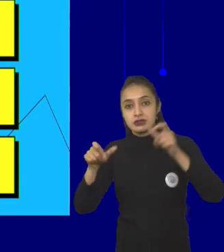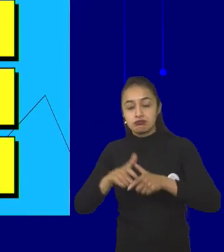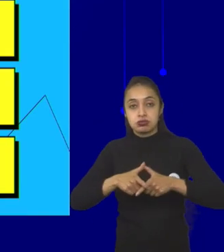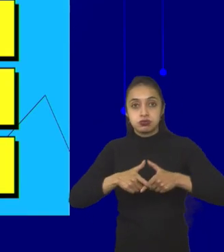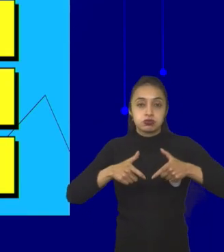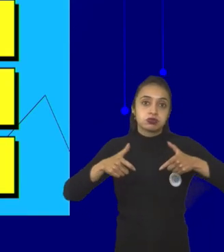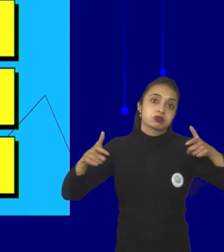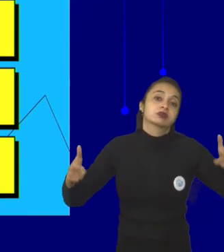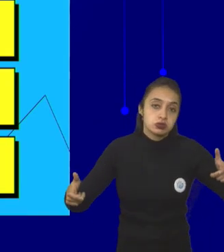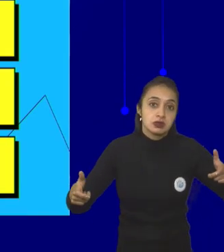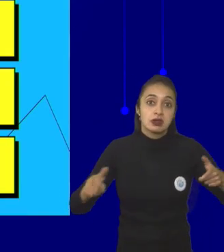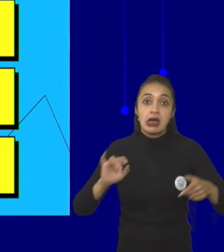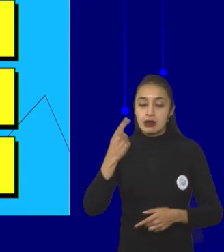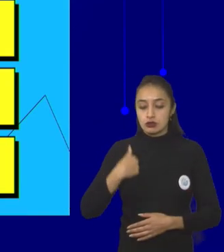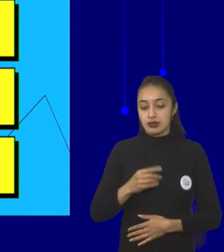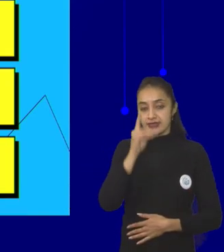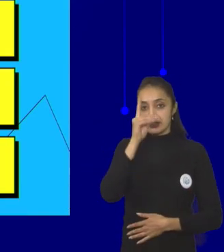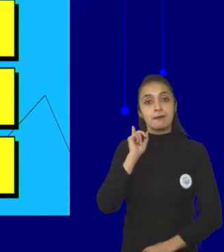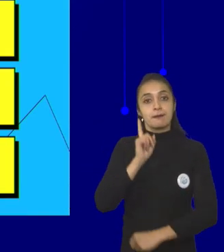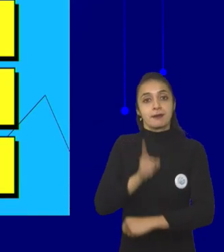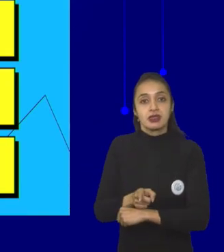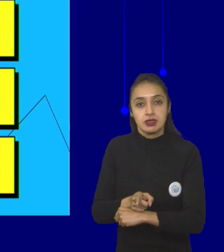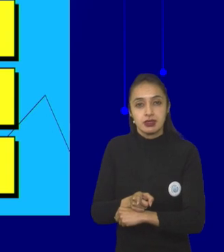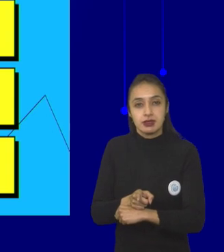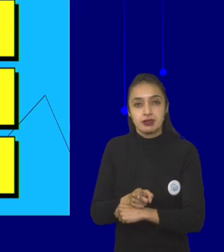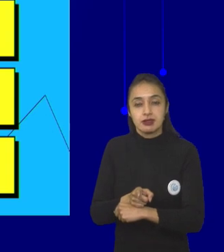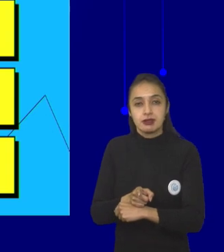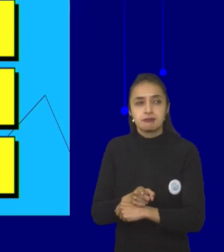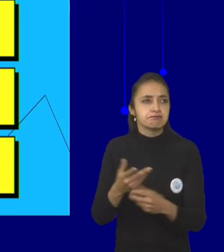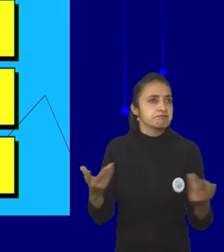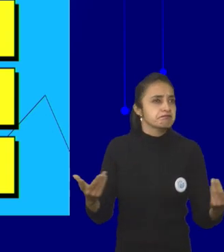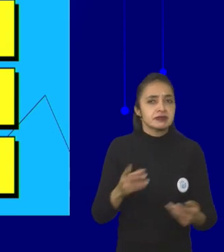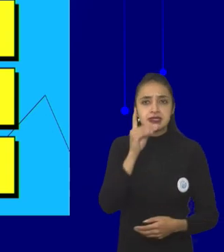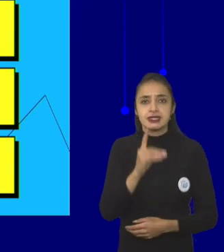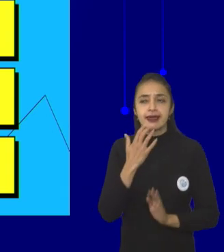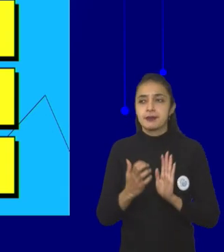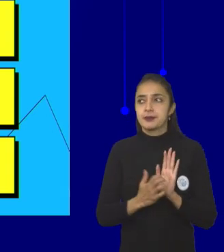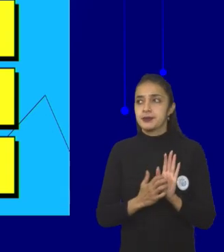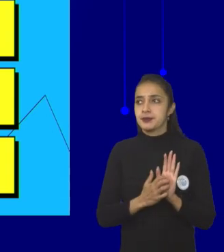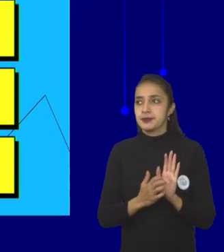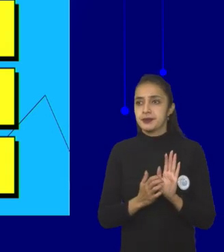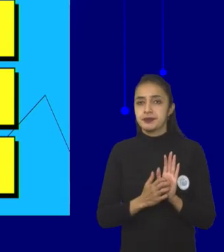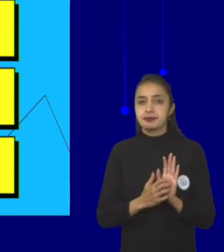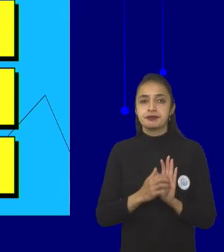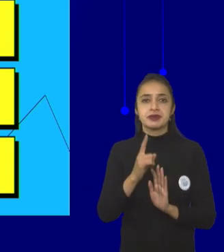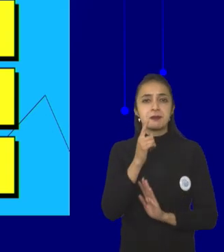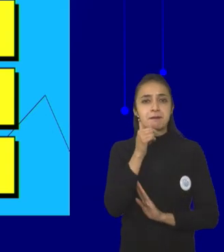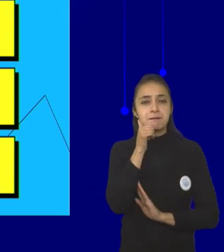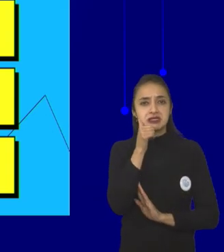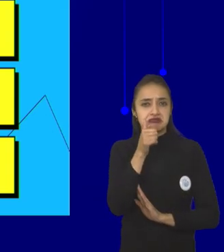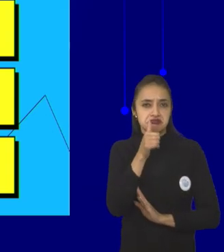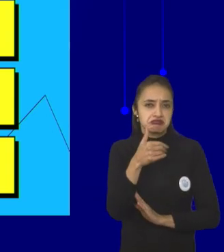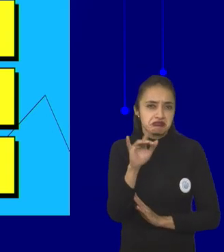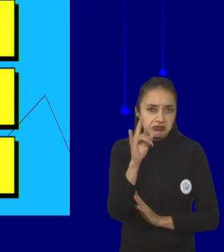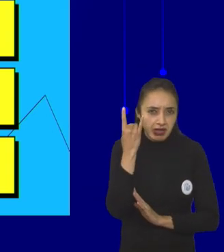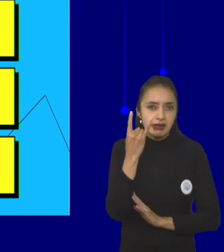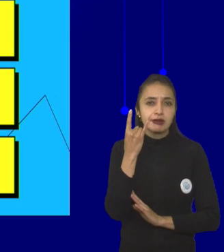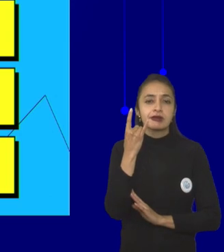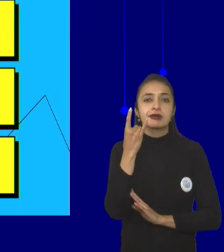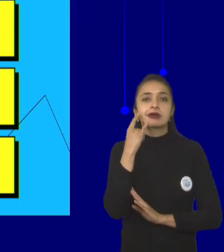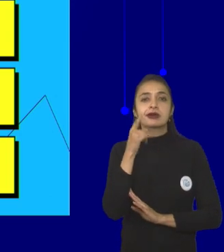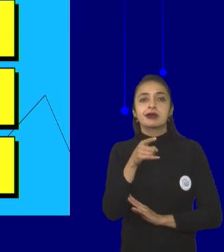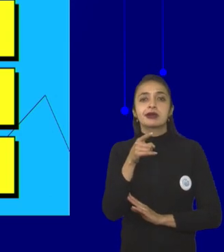que entraban. Cualquier decisión que yo tome, una decisión, por ejemplo, que mañana tenemos que